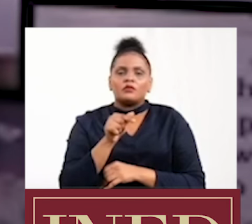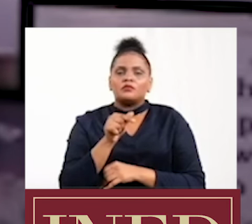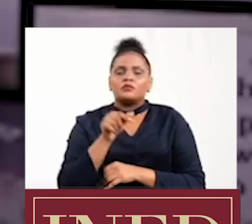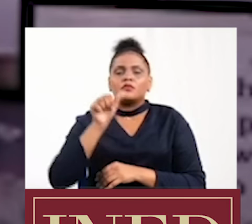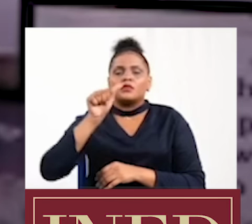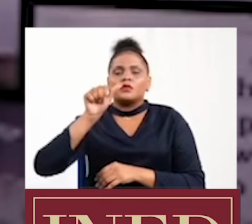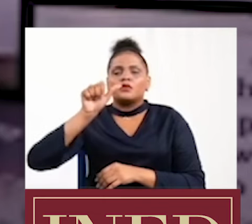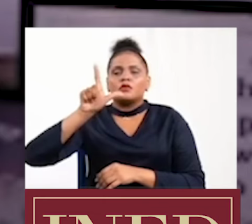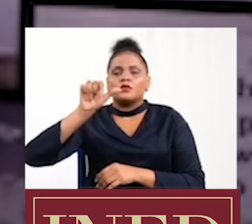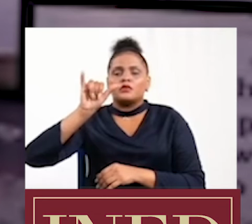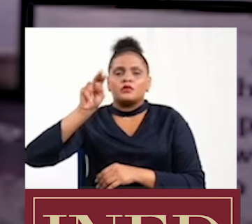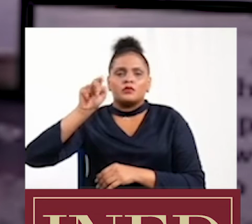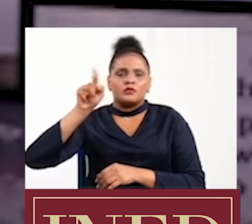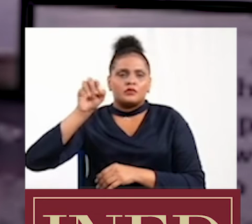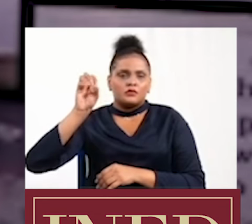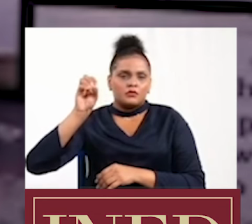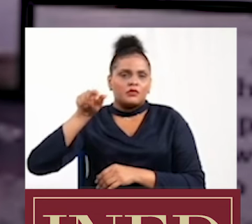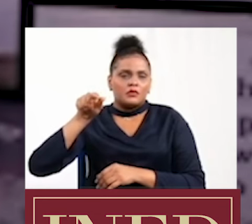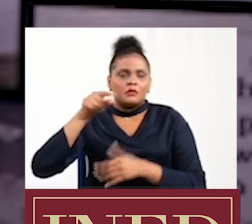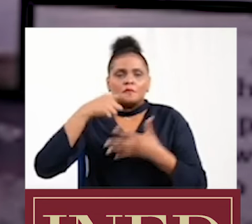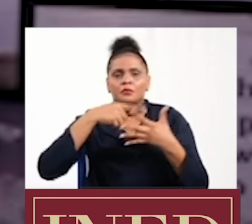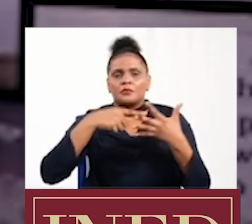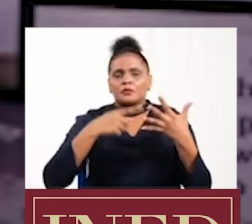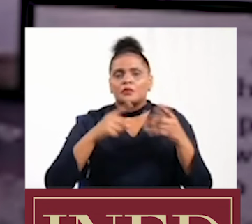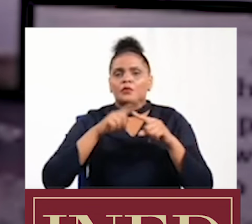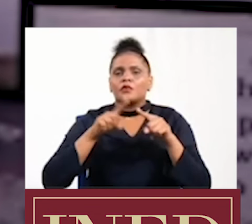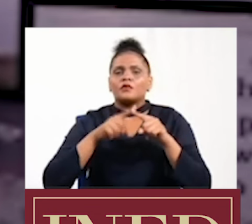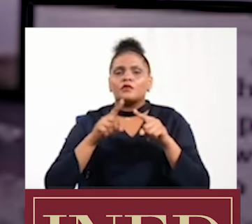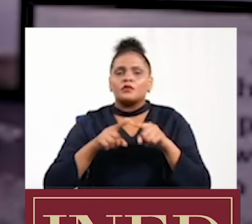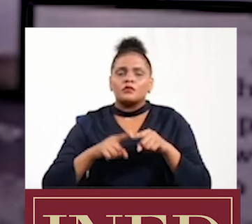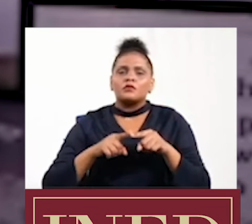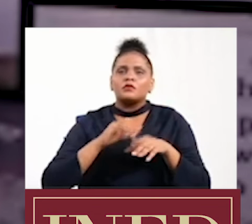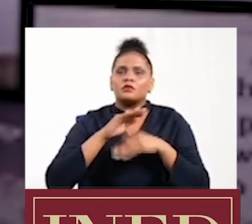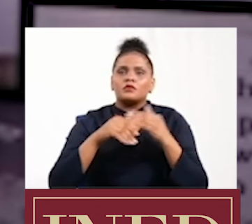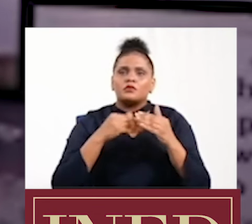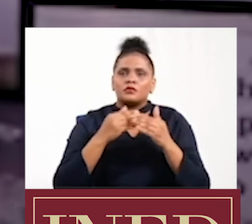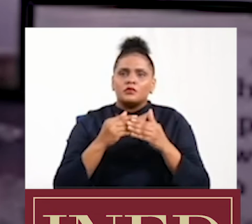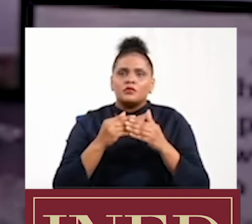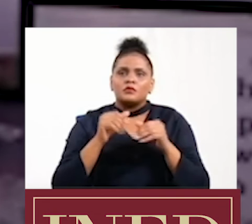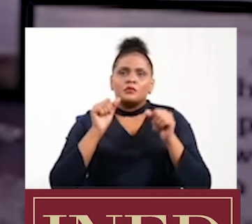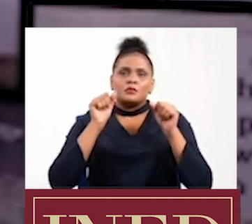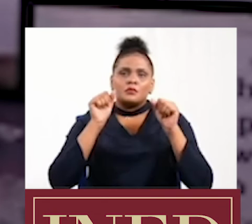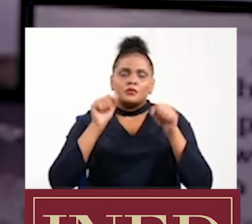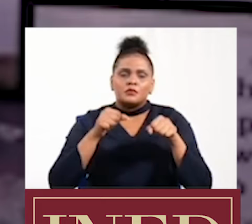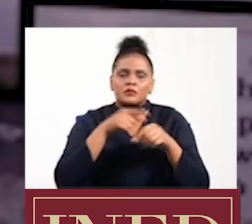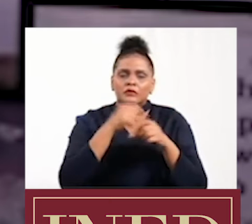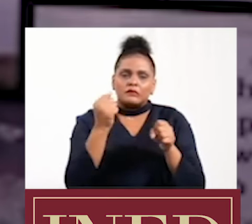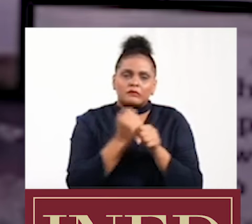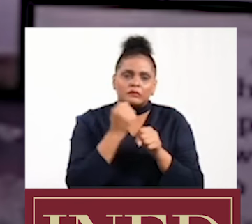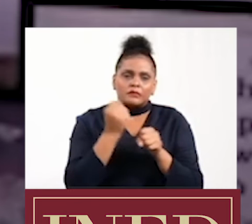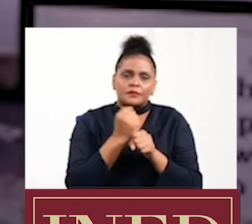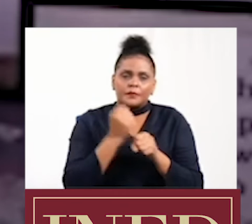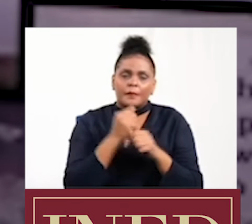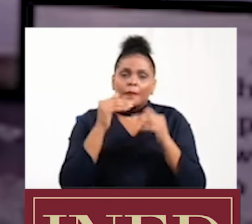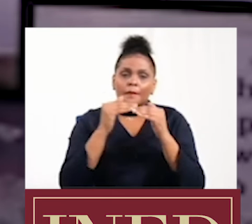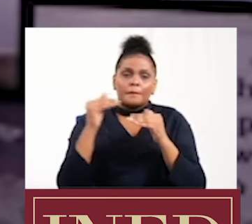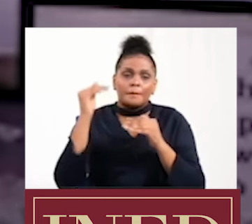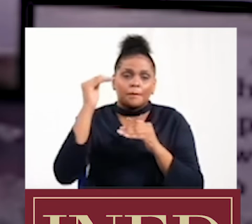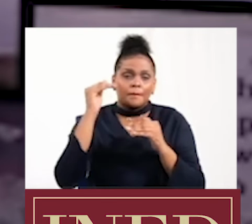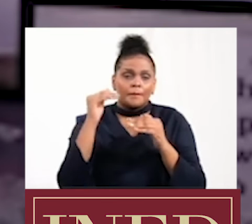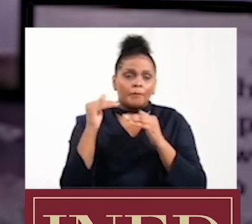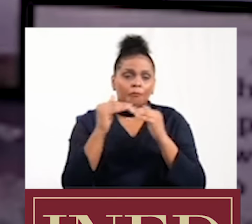trabajo videncia y yo creo que estos datos justamente nos plantean el desafío de empezar a realizar este trabajo en el nivel local